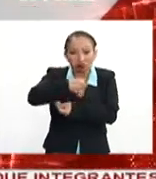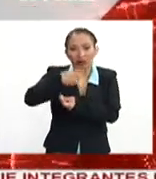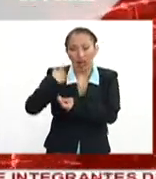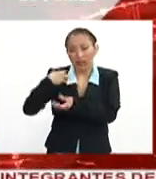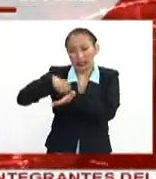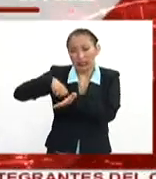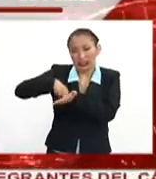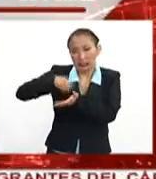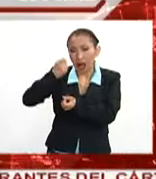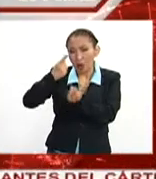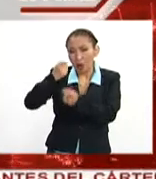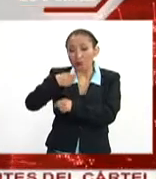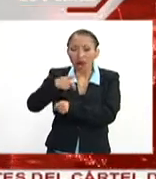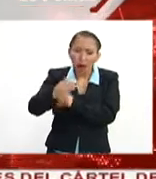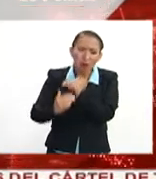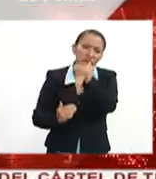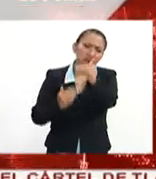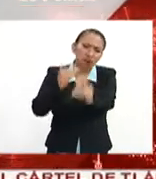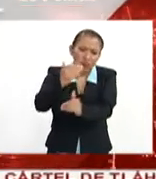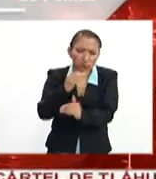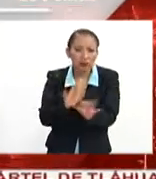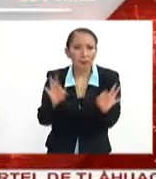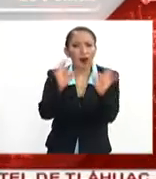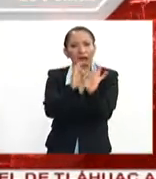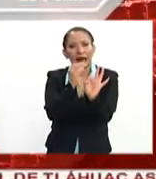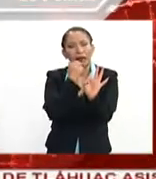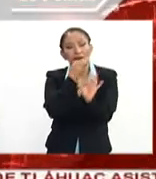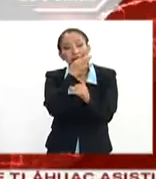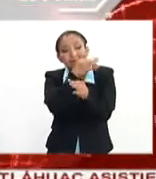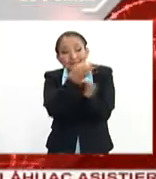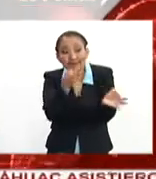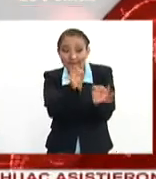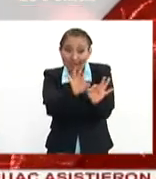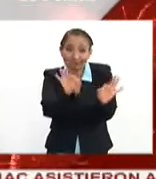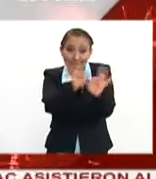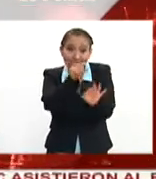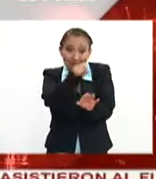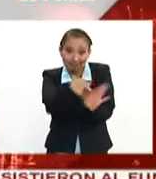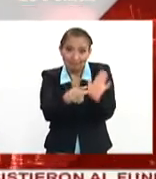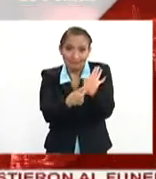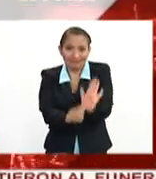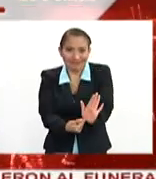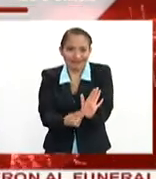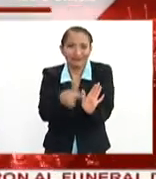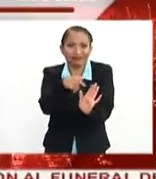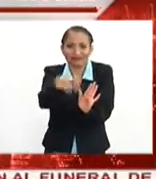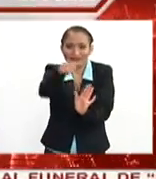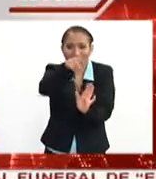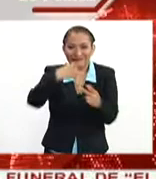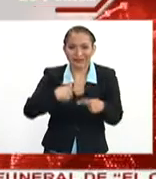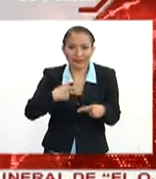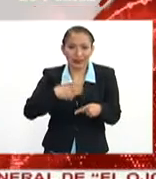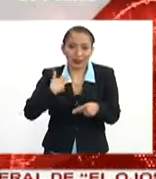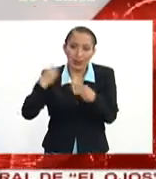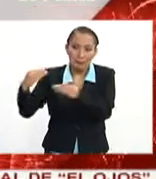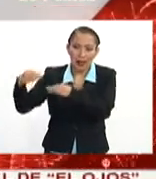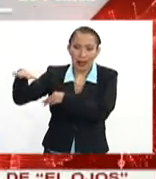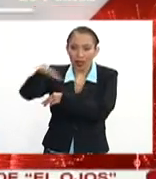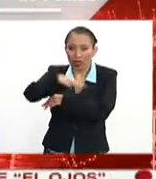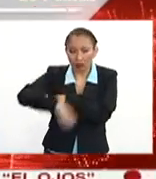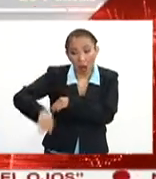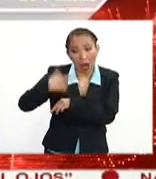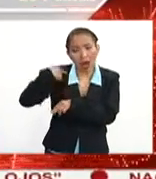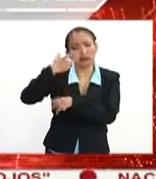ajustes. Pero es un avance importante y es un mensaje, yo creo, importante de dar a la ciudadanía y a los mercados, que